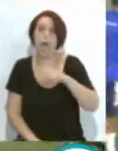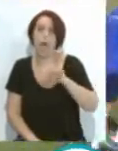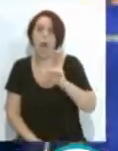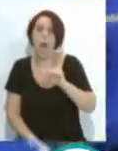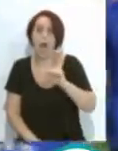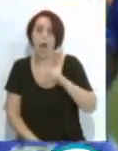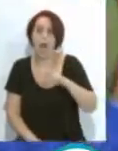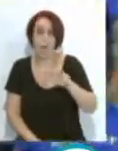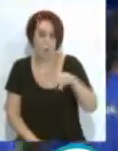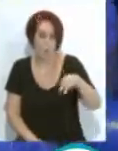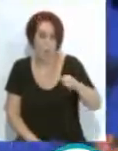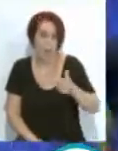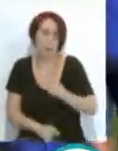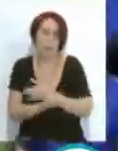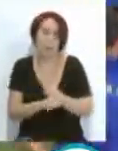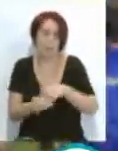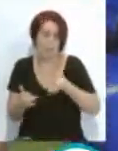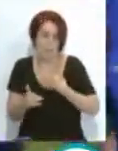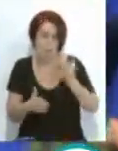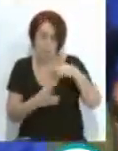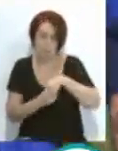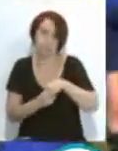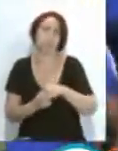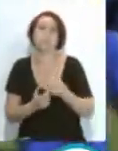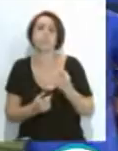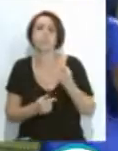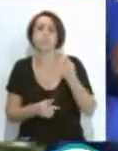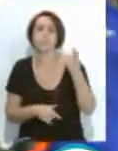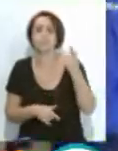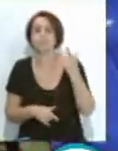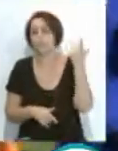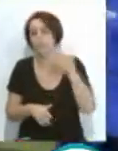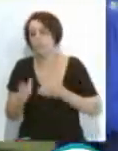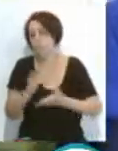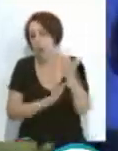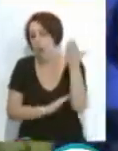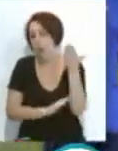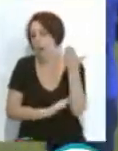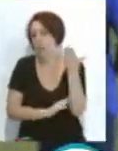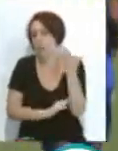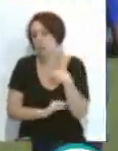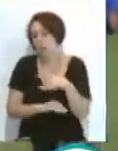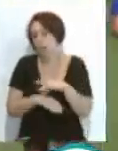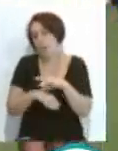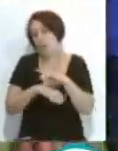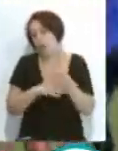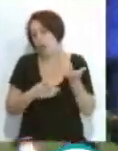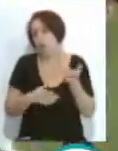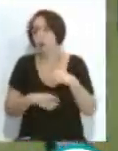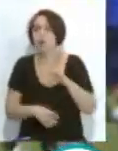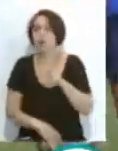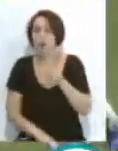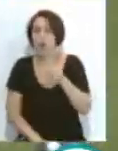jugador, y Ocampo, jugadores del Sevilla. Fueron justamente acompañados, o los invitó, en este caso con Luis